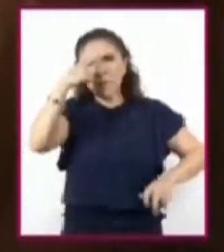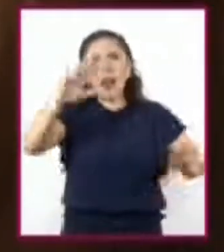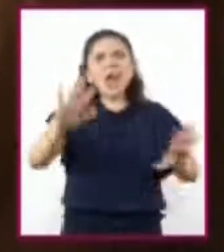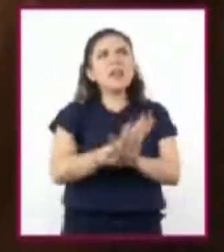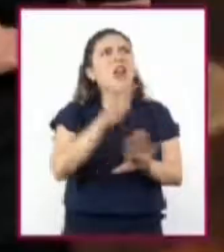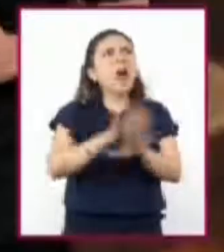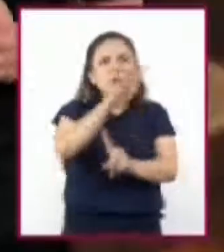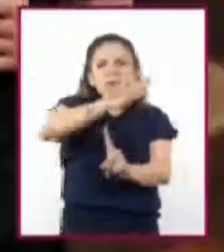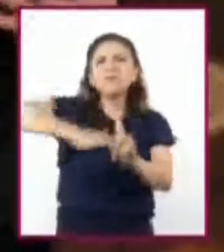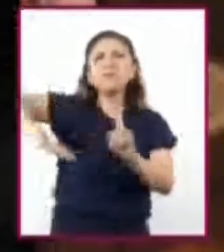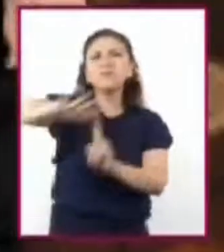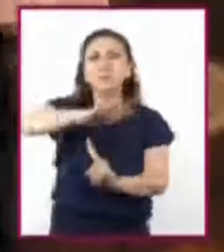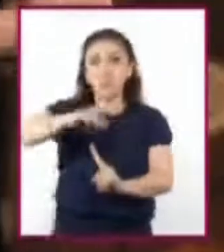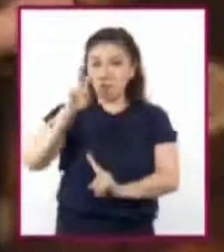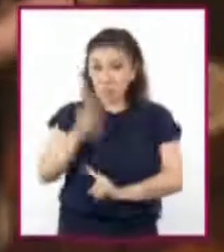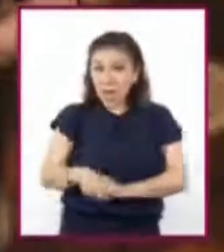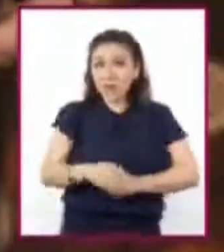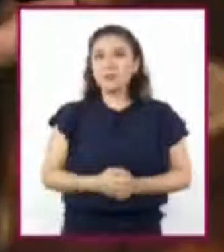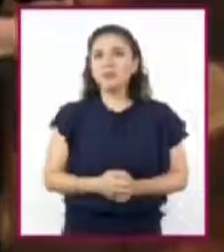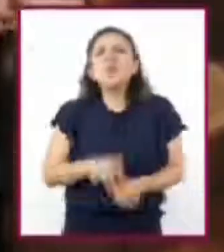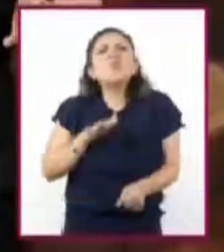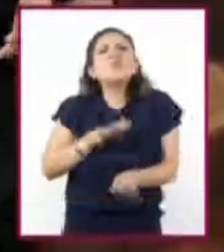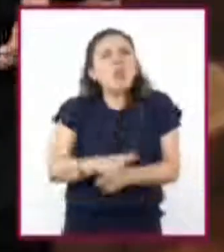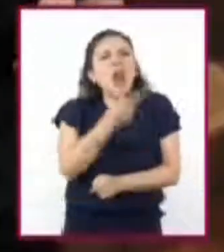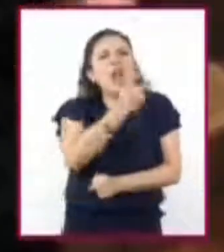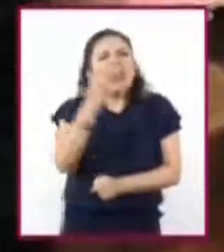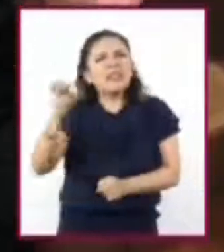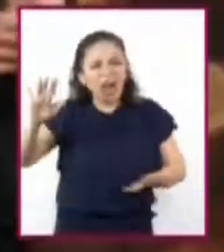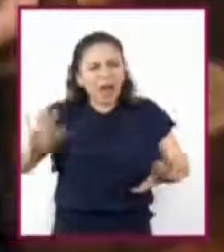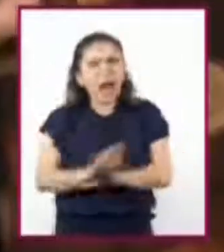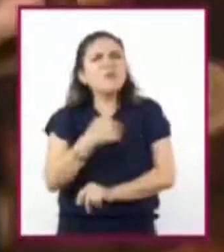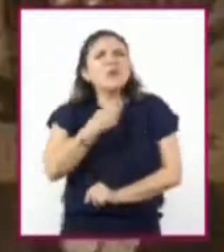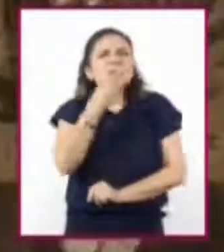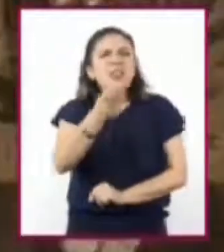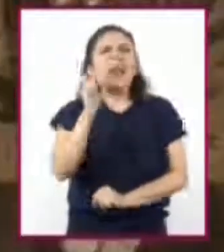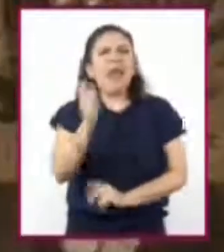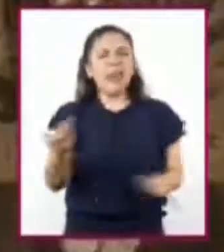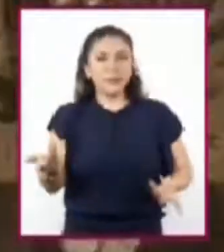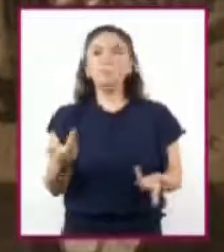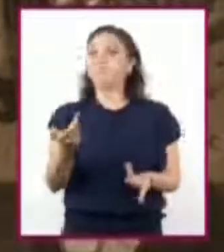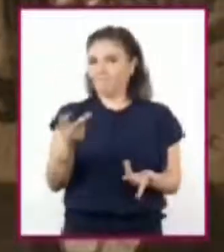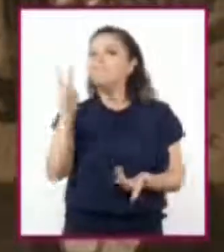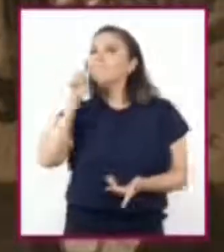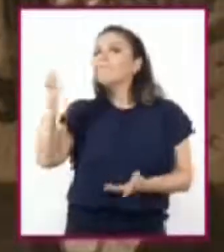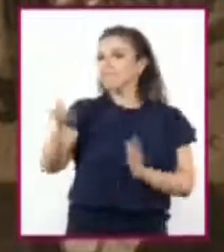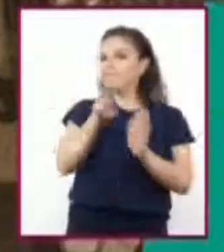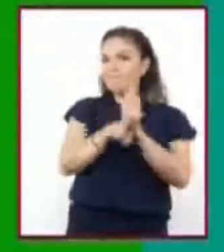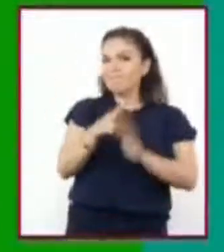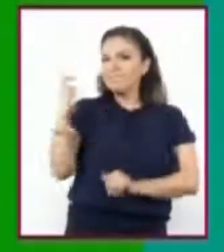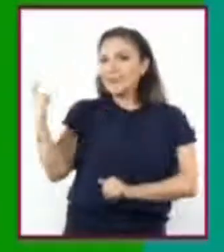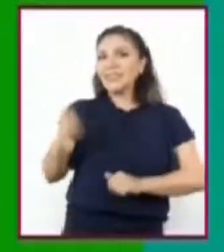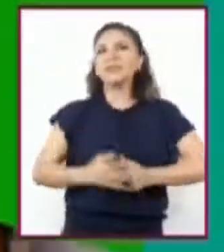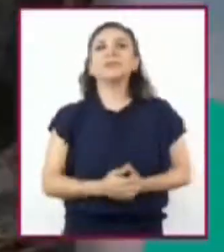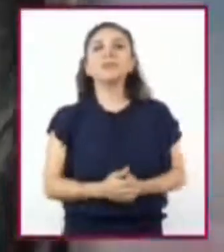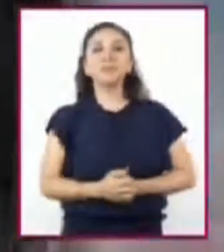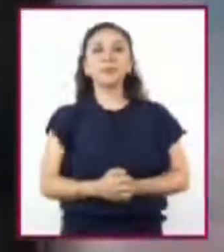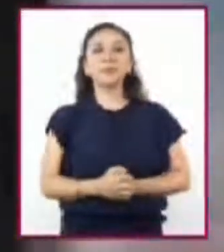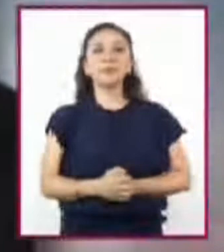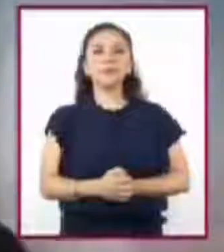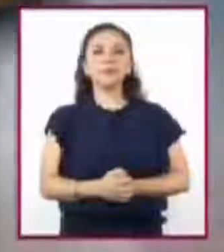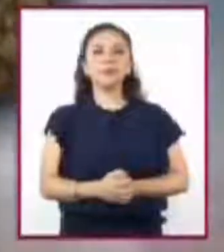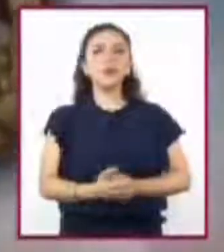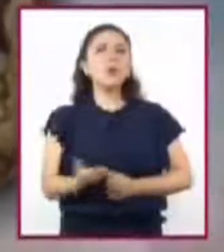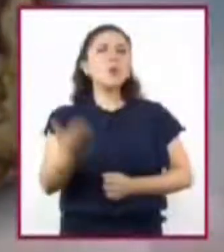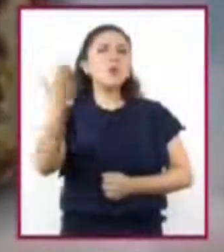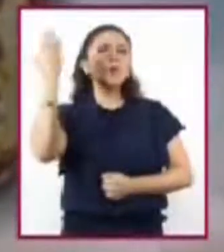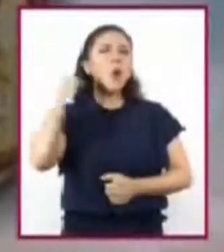paisaje? ¿De qué actividades económicas y cambios estamos hablando? Acompáñame a verlos. Durante